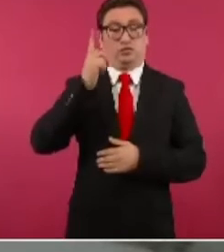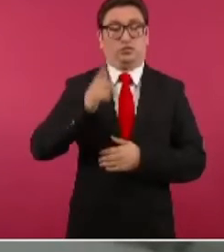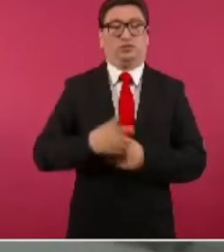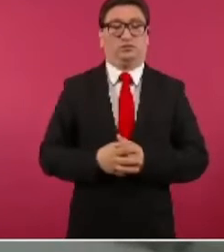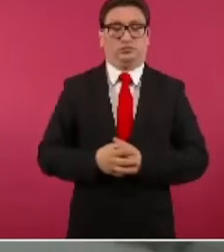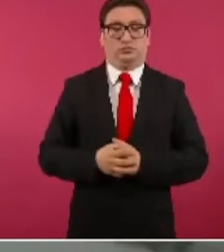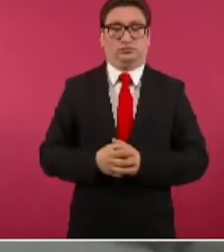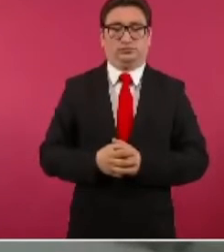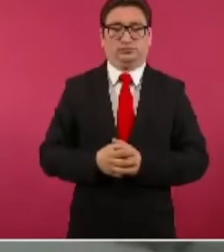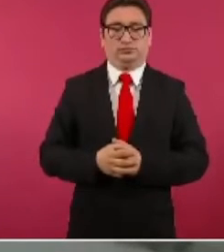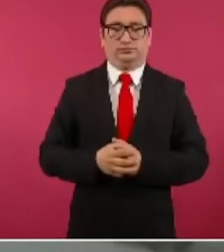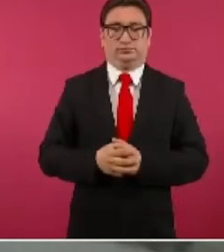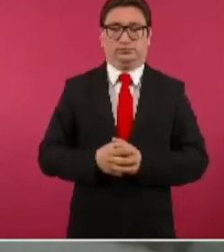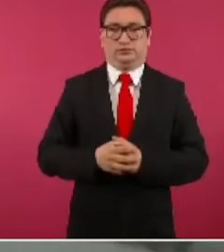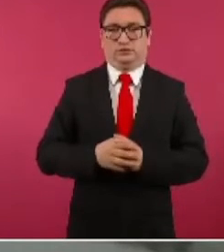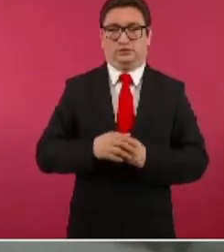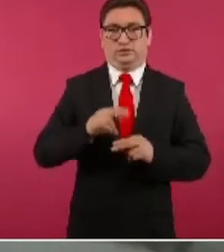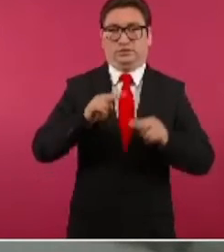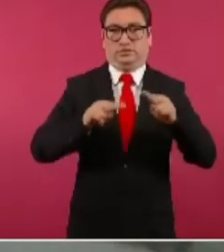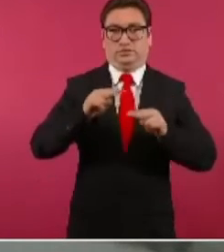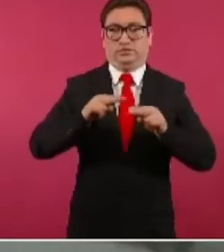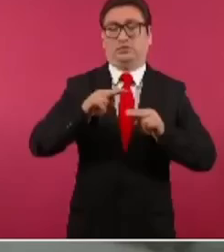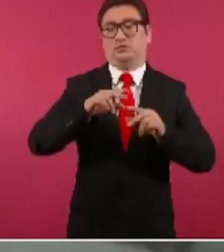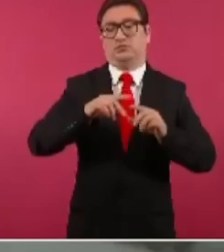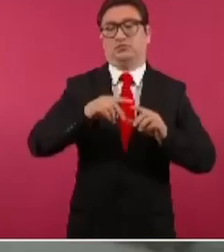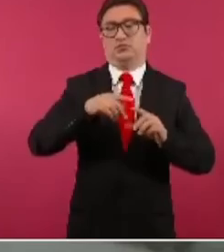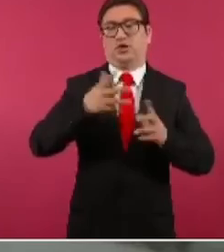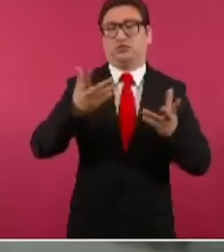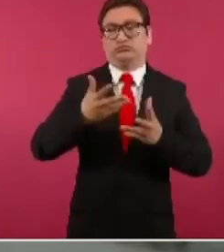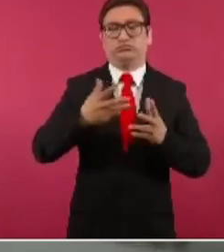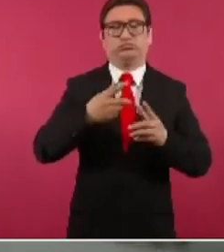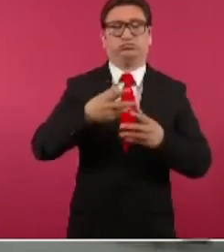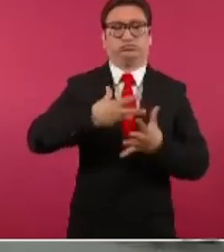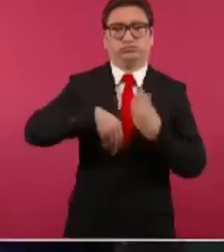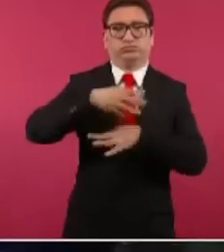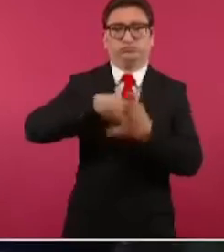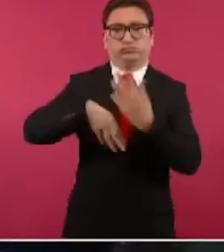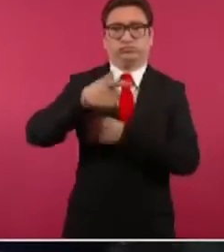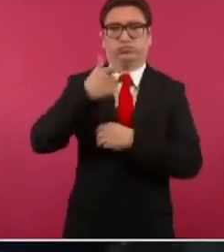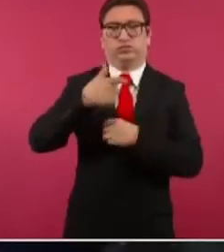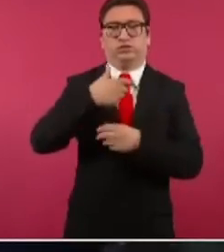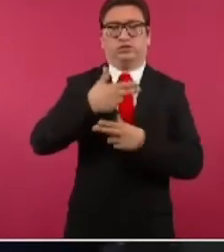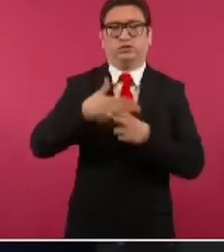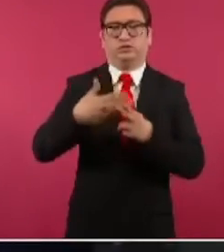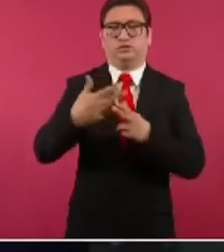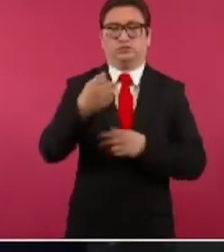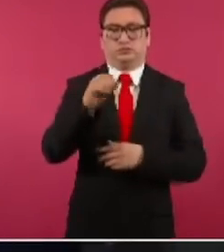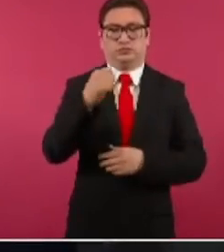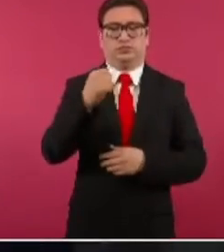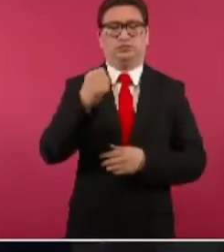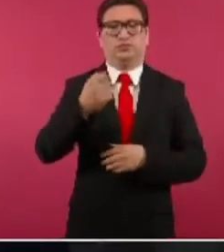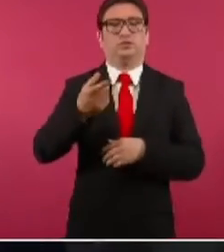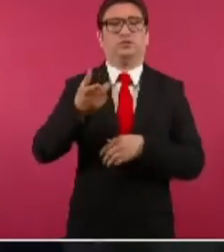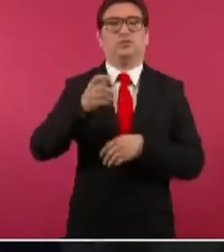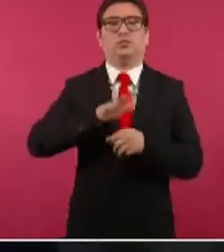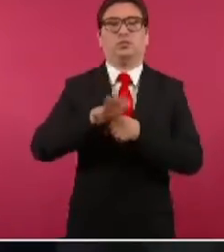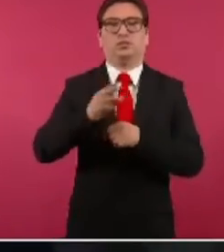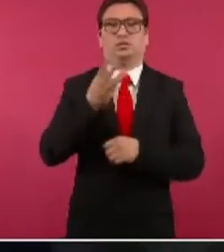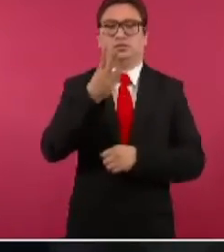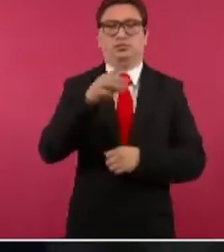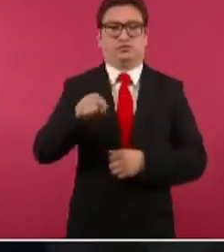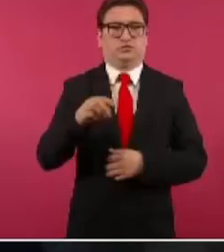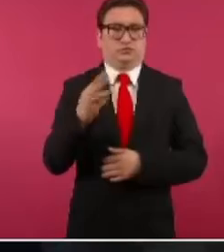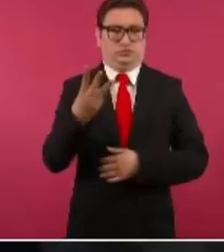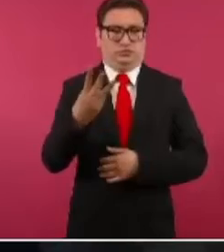sea, el indicador global de la actividad económica para septiembre sea del 3.3.